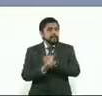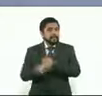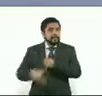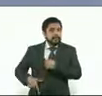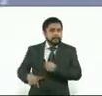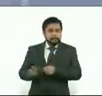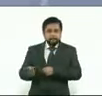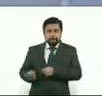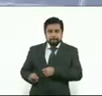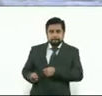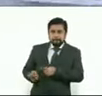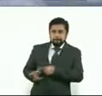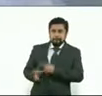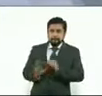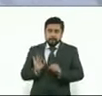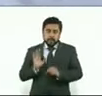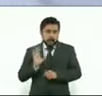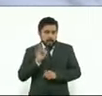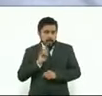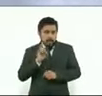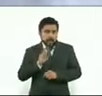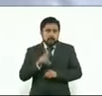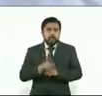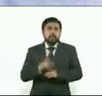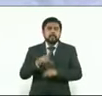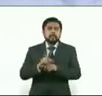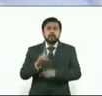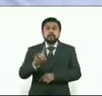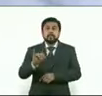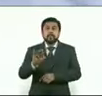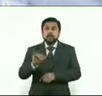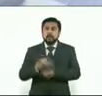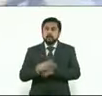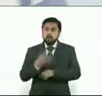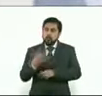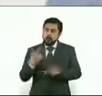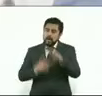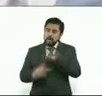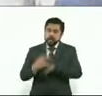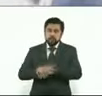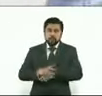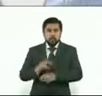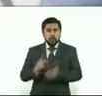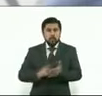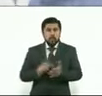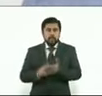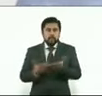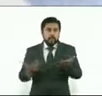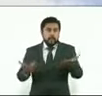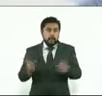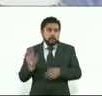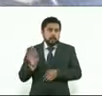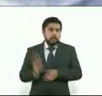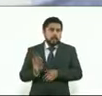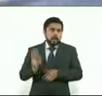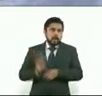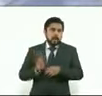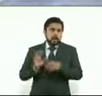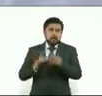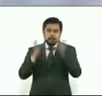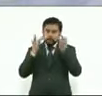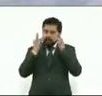Darío está regresando cuando parecía, como decías, Enrique, que pues iba inclusive a abandonar la prueba. Sí,